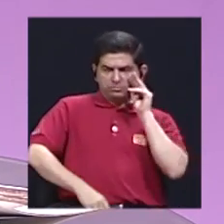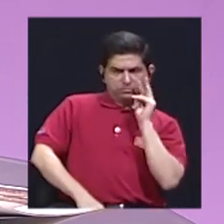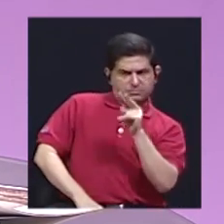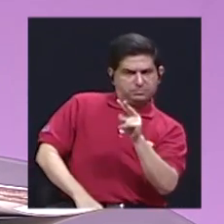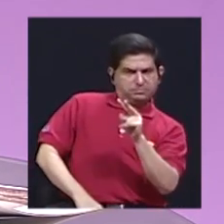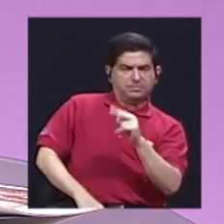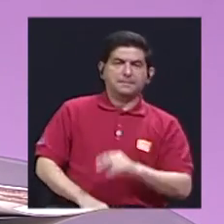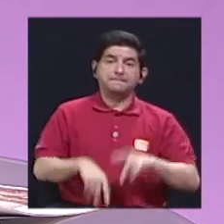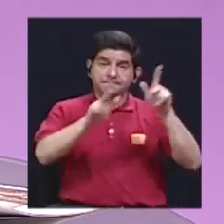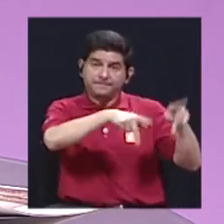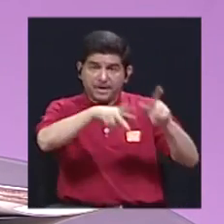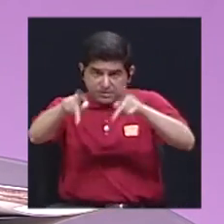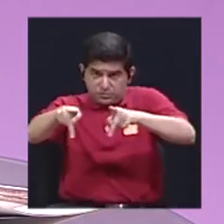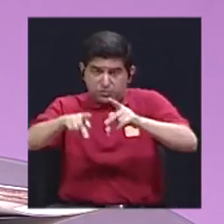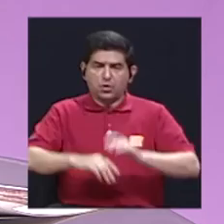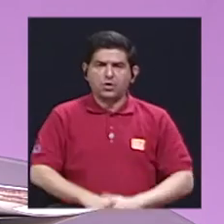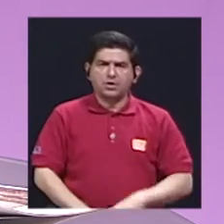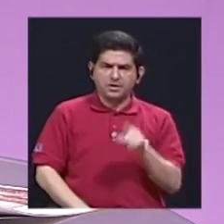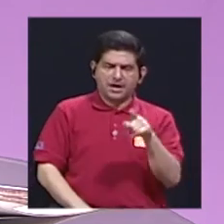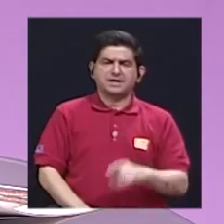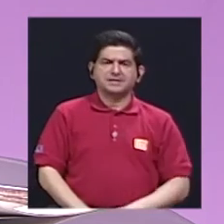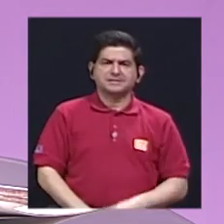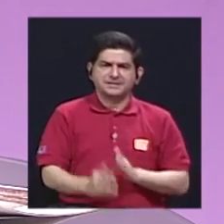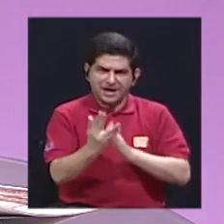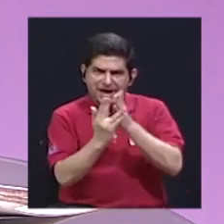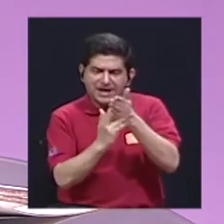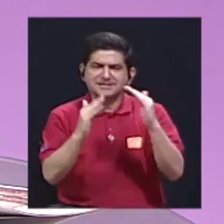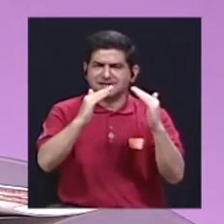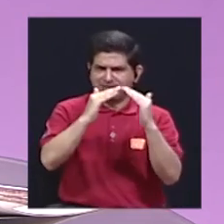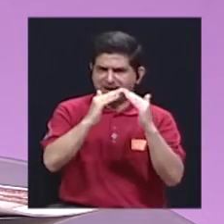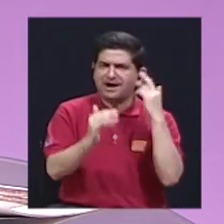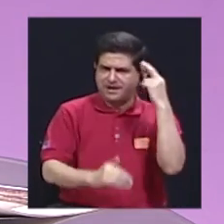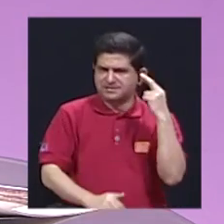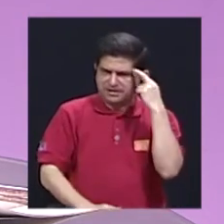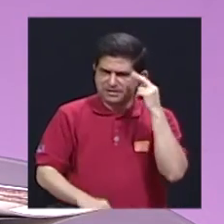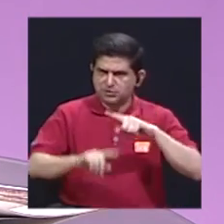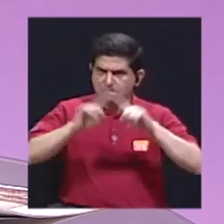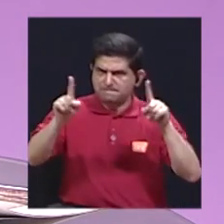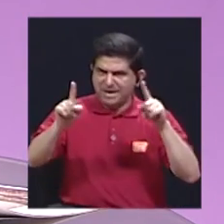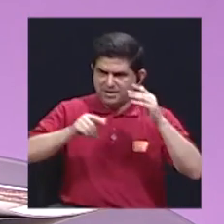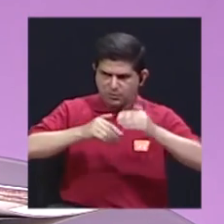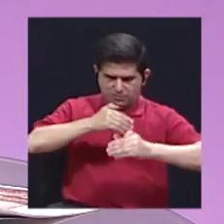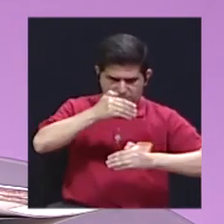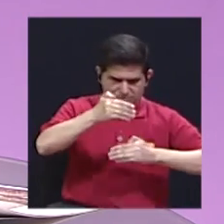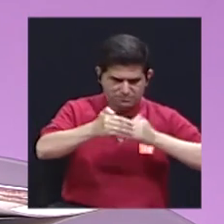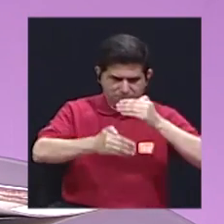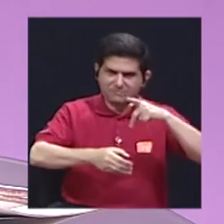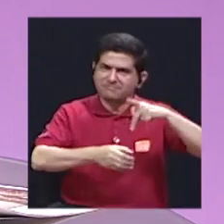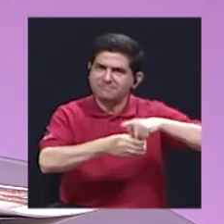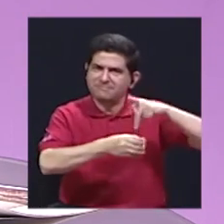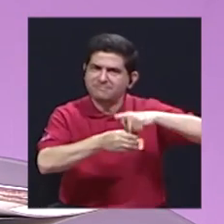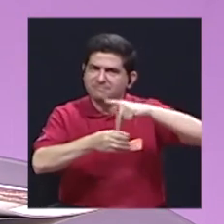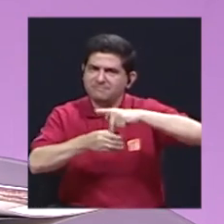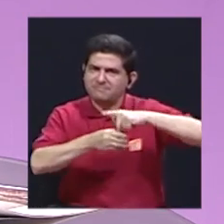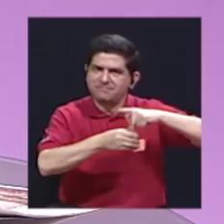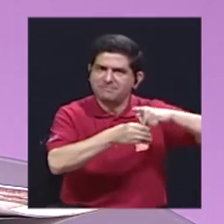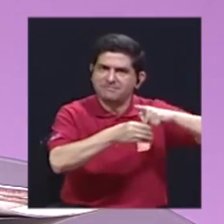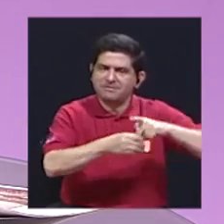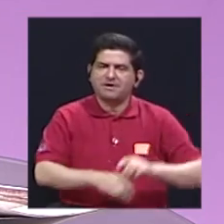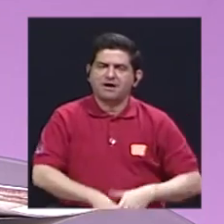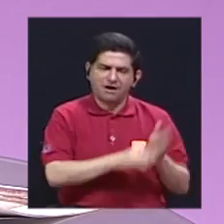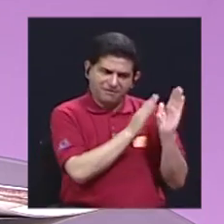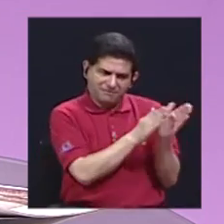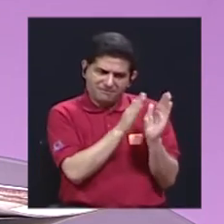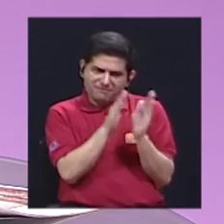cómo la gente entra por la casa y como con el proceso participativo de